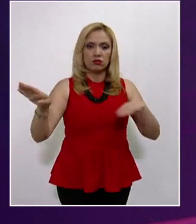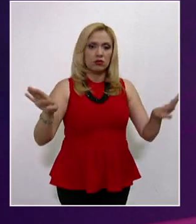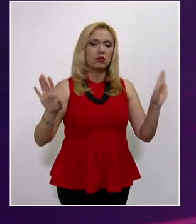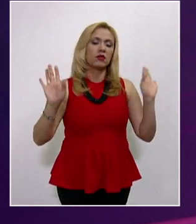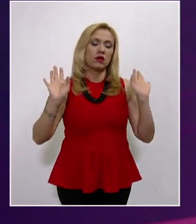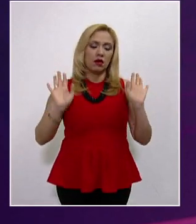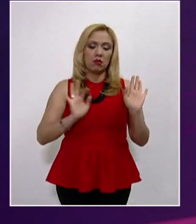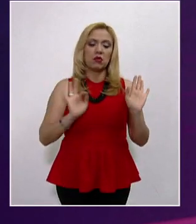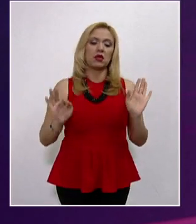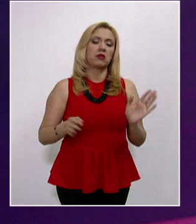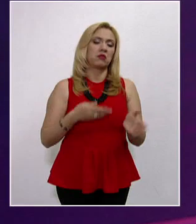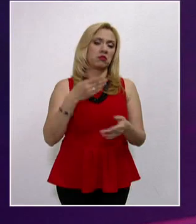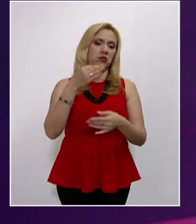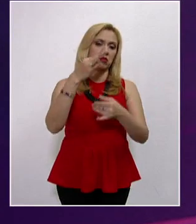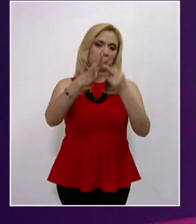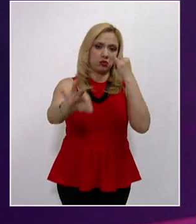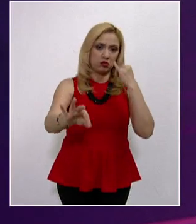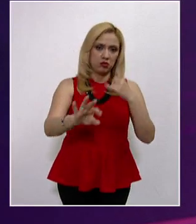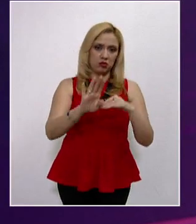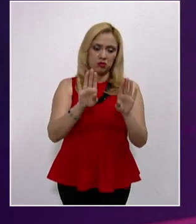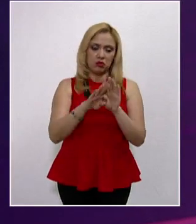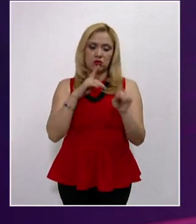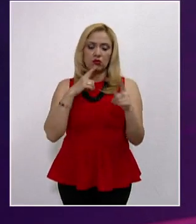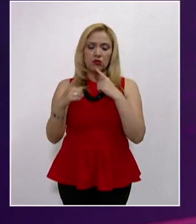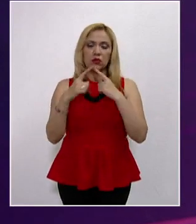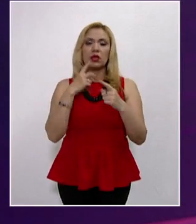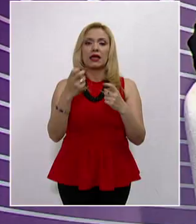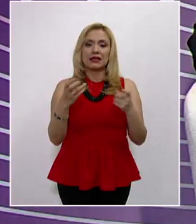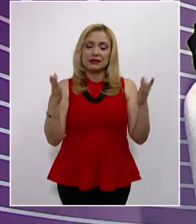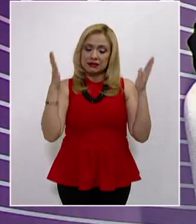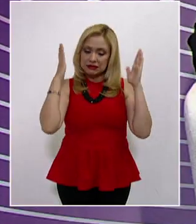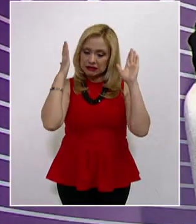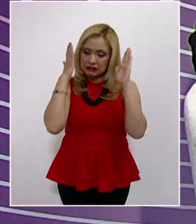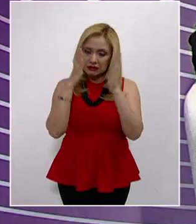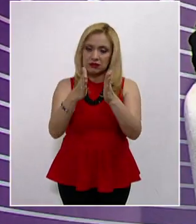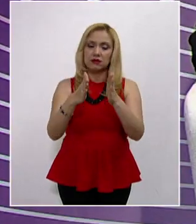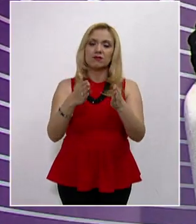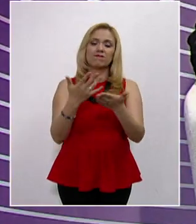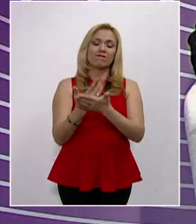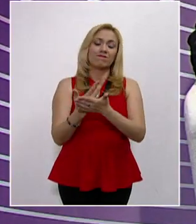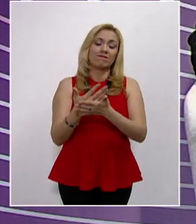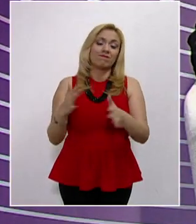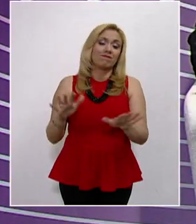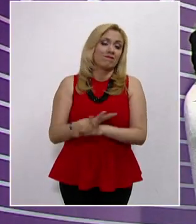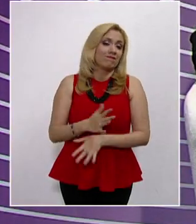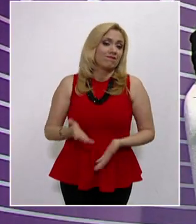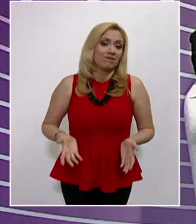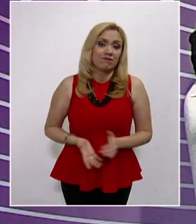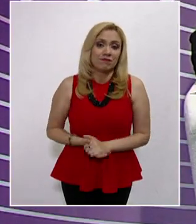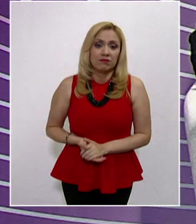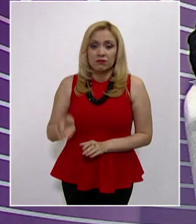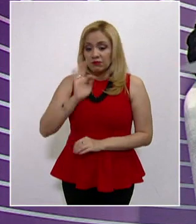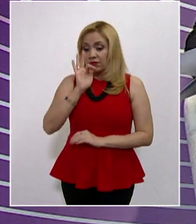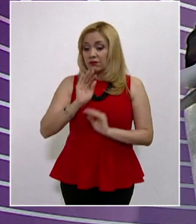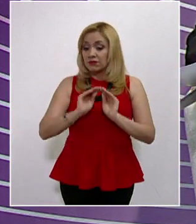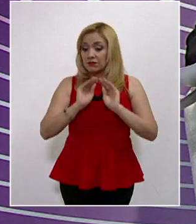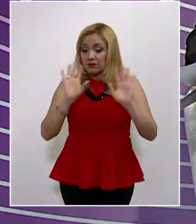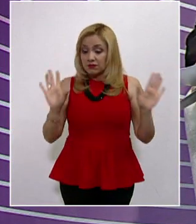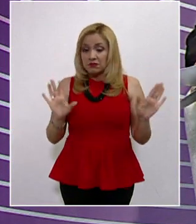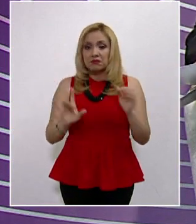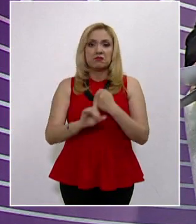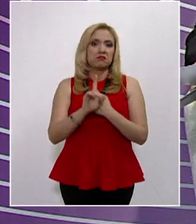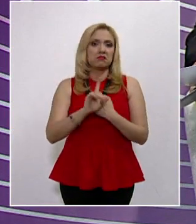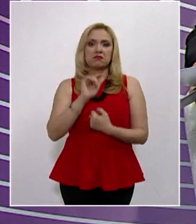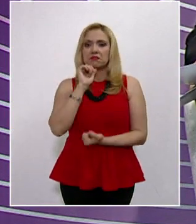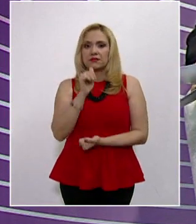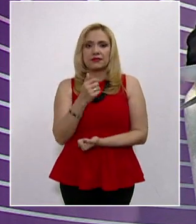adicional. Pero es en ese sentido en el que debería estar encaminado y por eso es una reforma pendiente. Claro, y si estuviera claro, pues ya no sería un